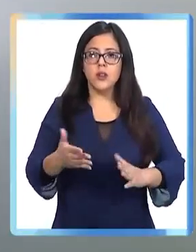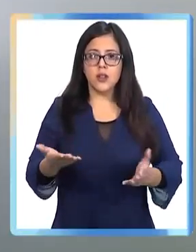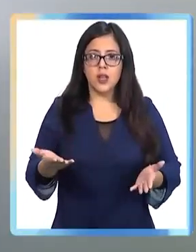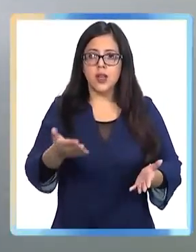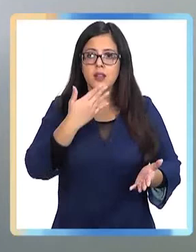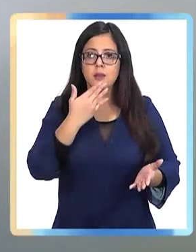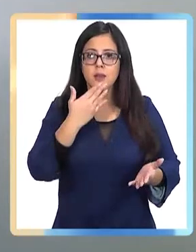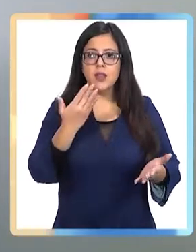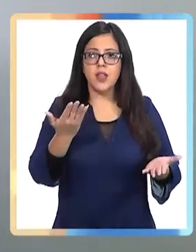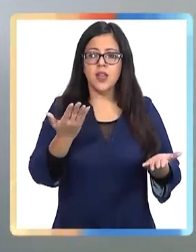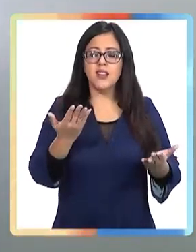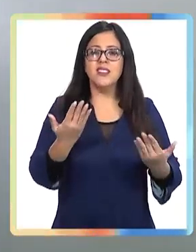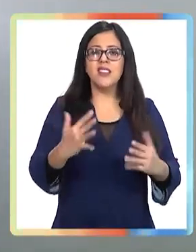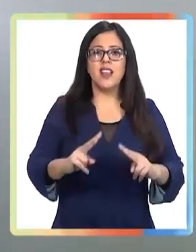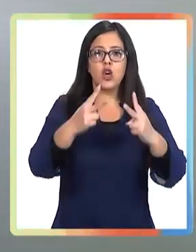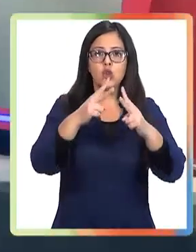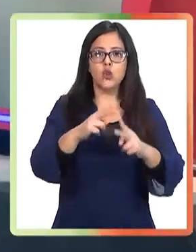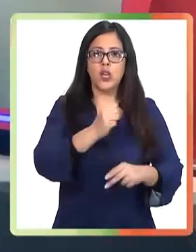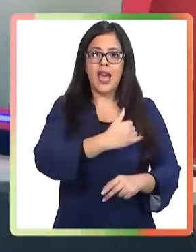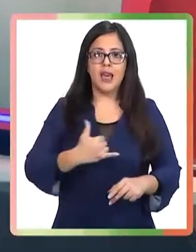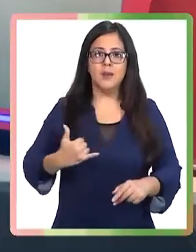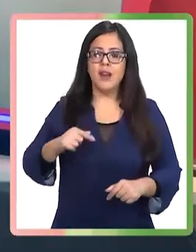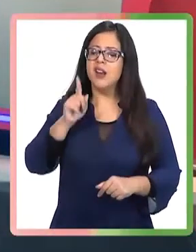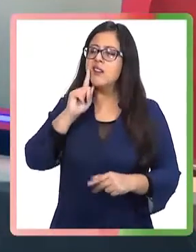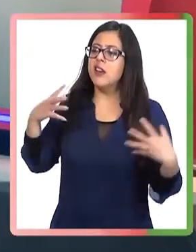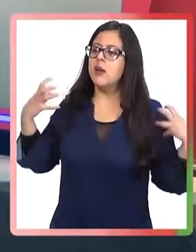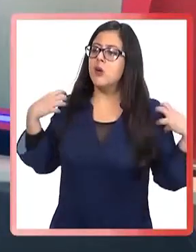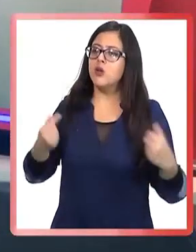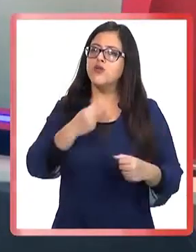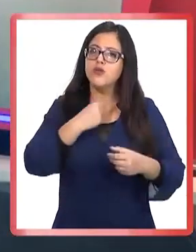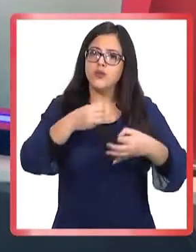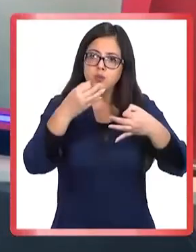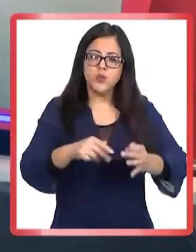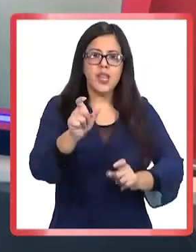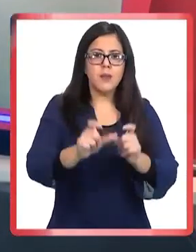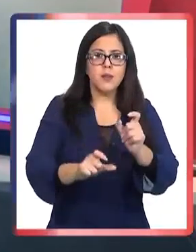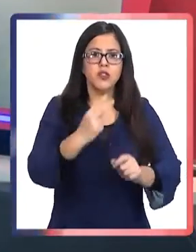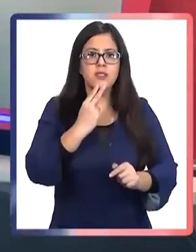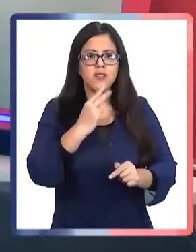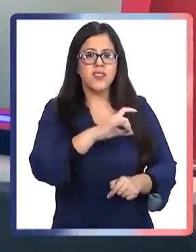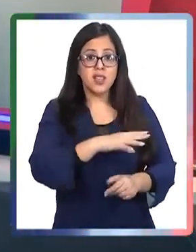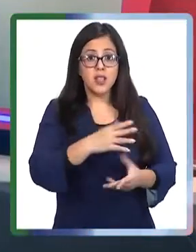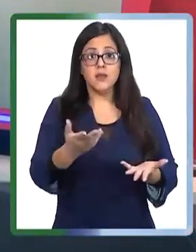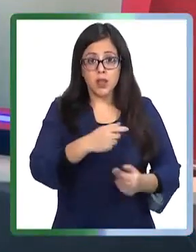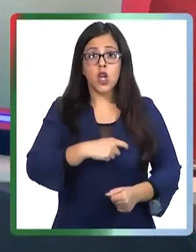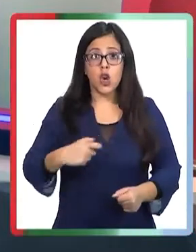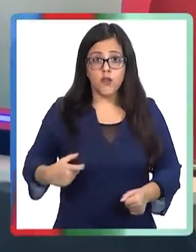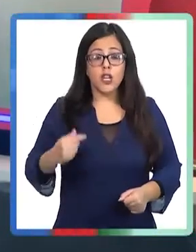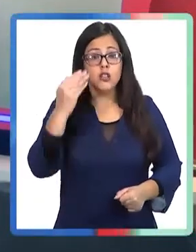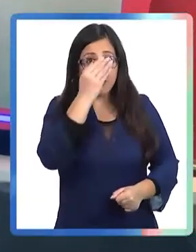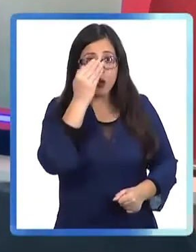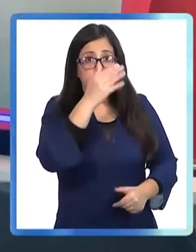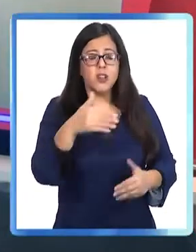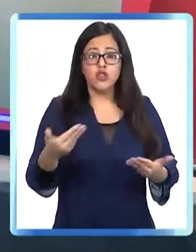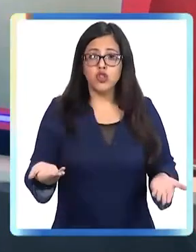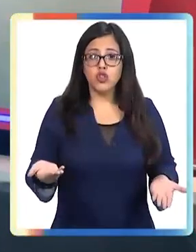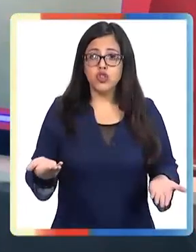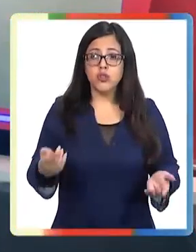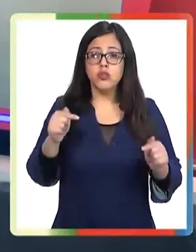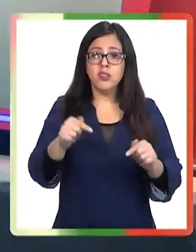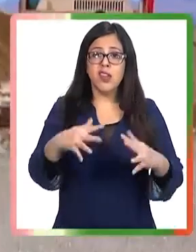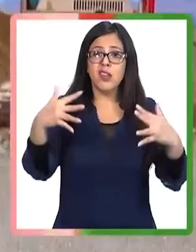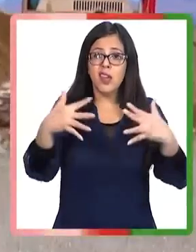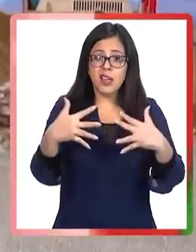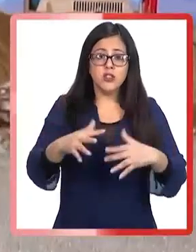conservación, sobre todo de la cultura aymara. ¿Y quién es el encargado de garantizar la seguridad de los habitantes de Chile? Bueno, el gobierno. Y es muy preocupante